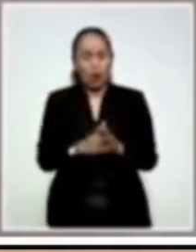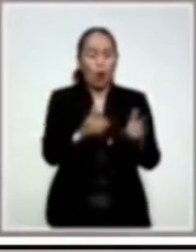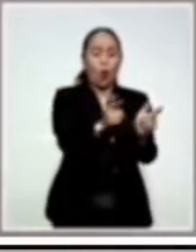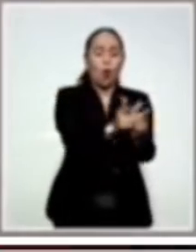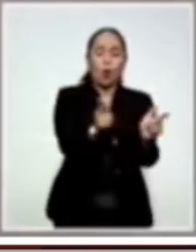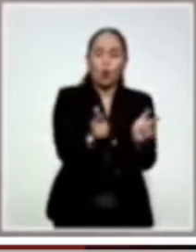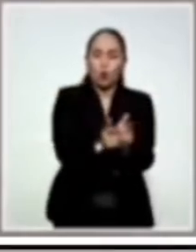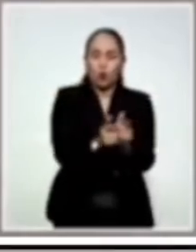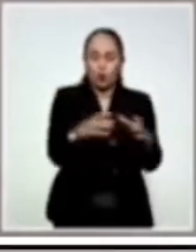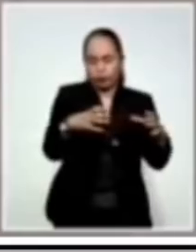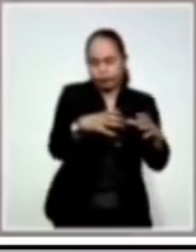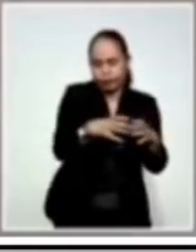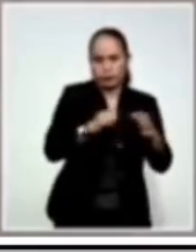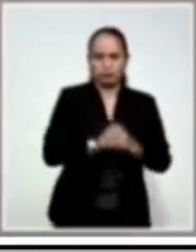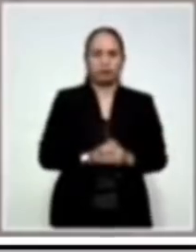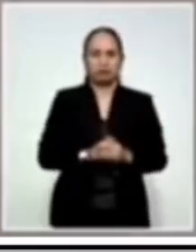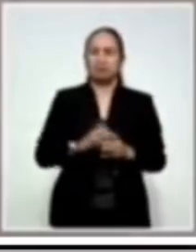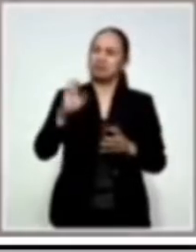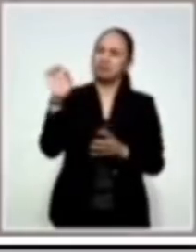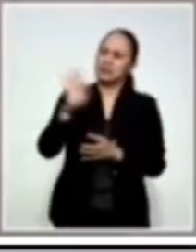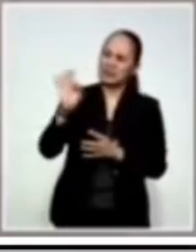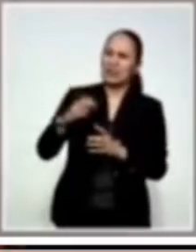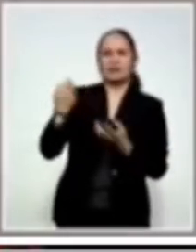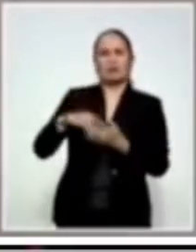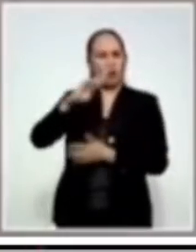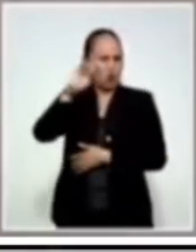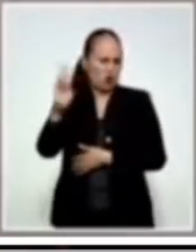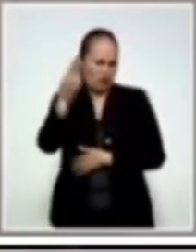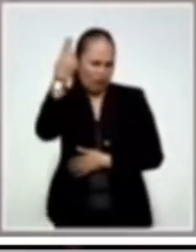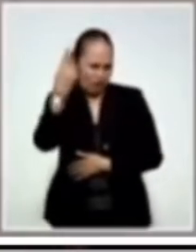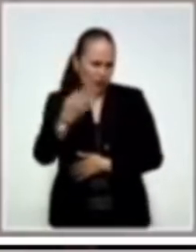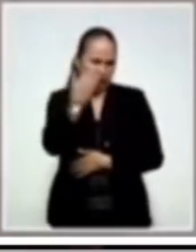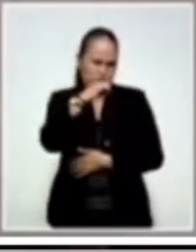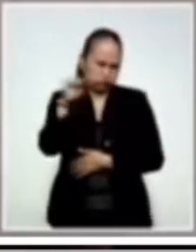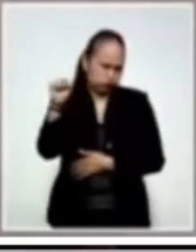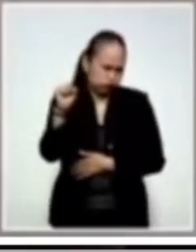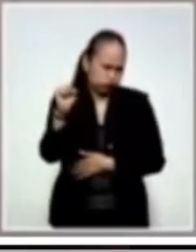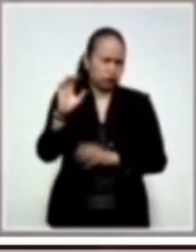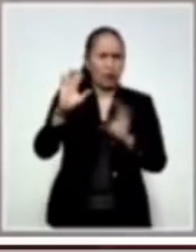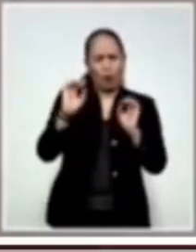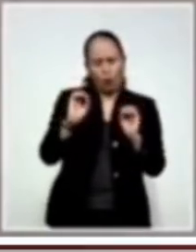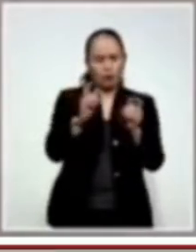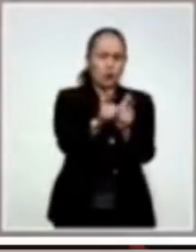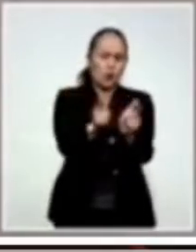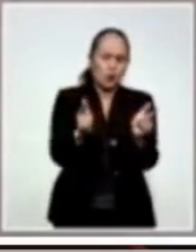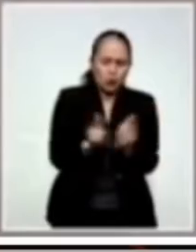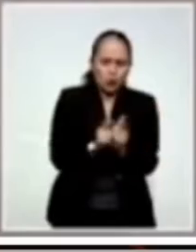sector de la comentocracia, de la academia, de ciertos grupos,